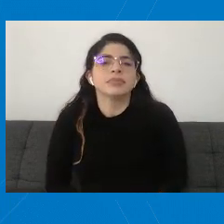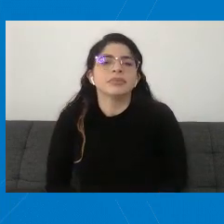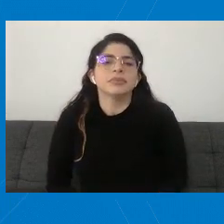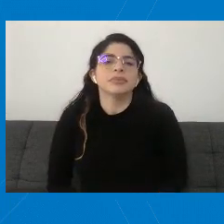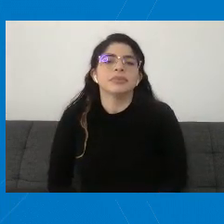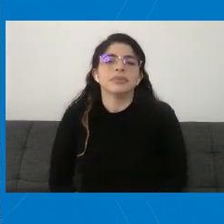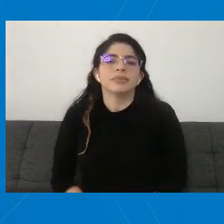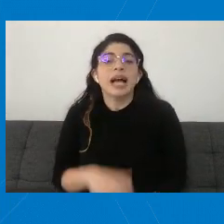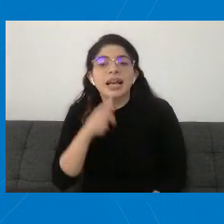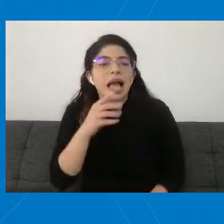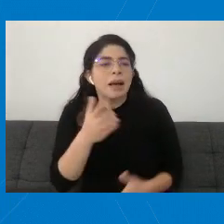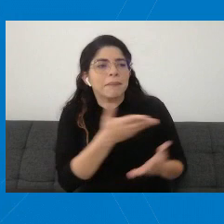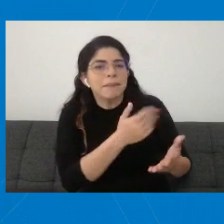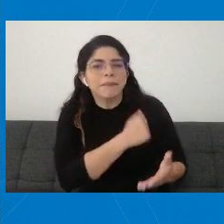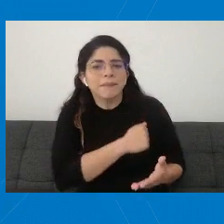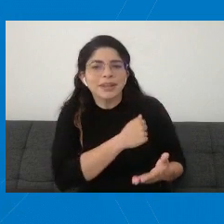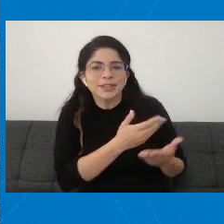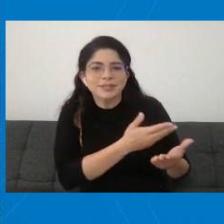Bueno,